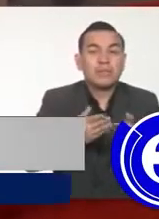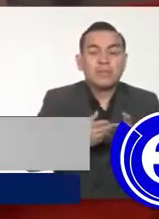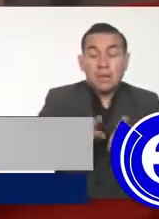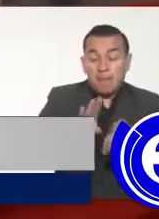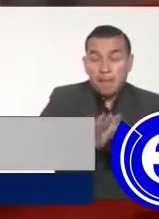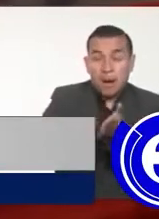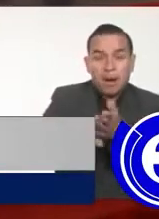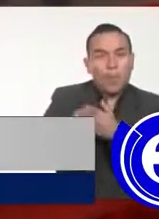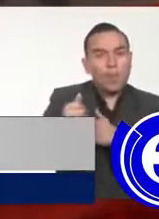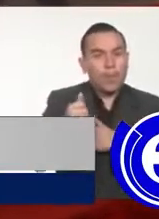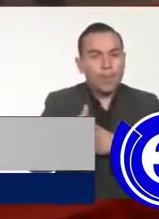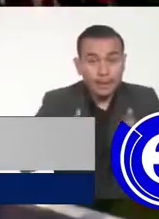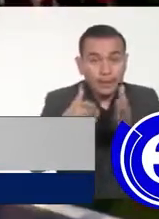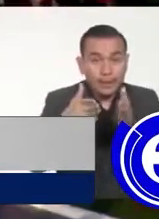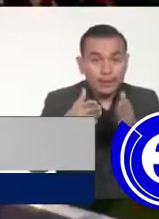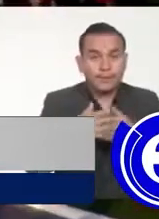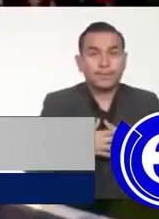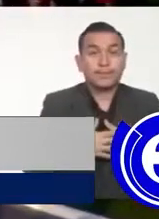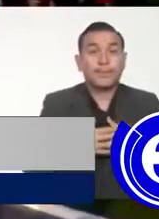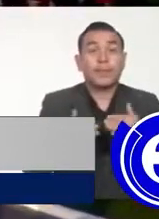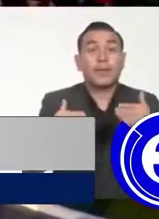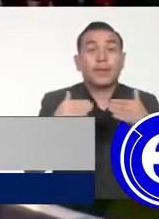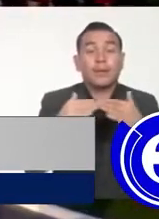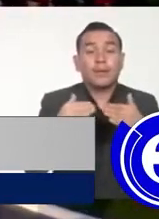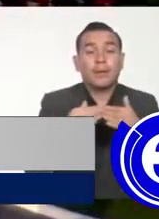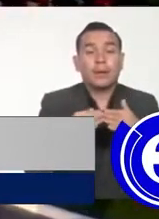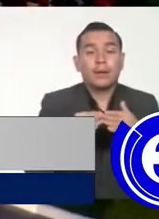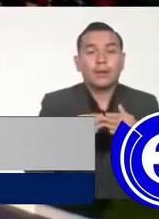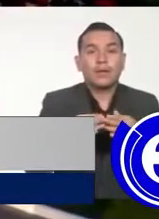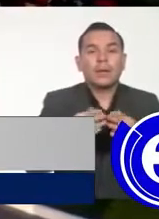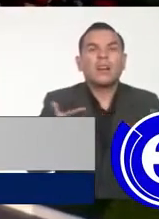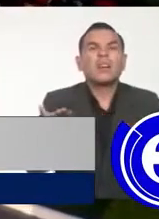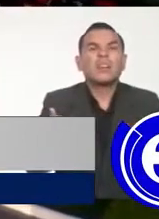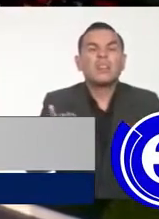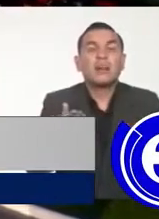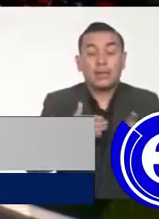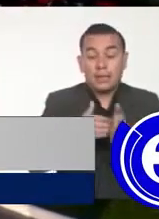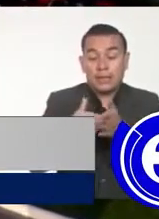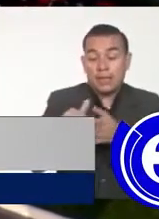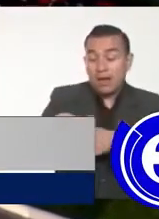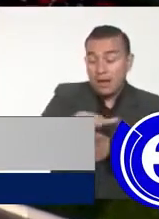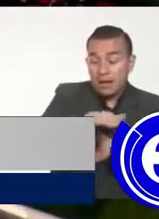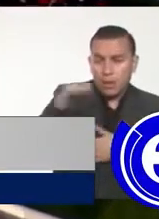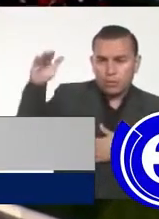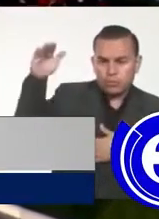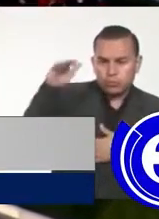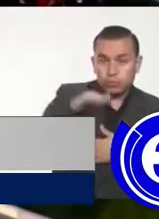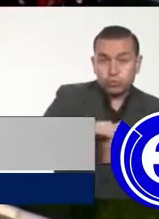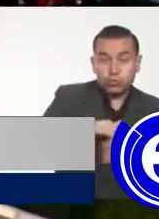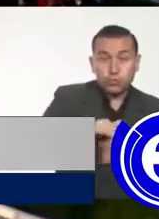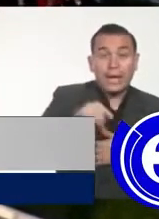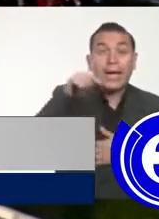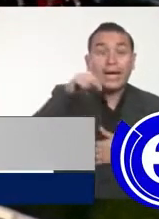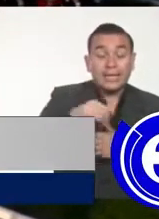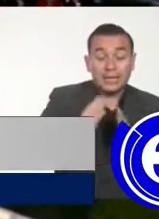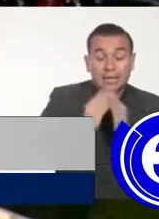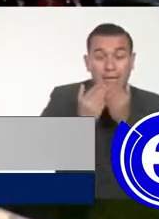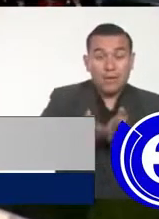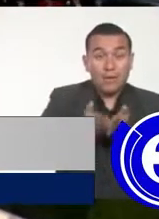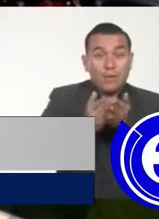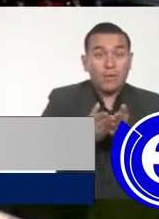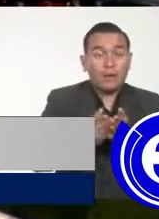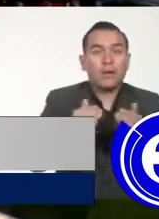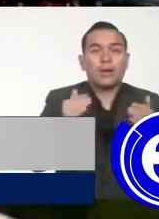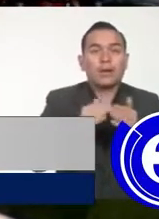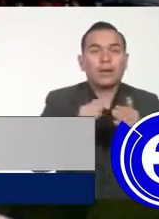de hambre a la que fueron sometidos la primera piedra del aeropuerto de oriente en la unión la primera piedra del